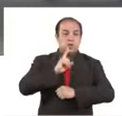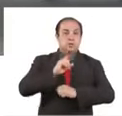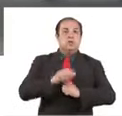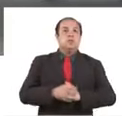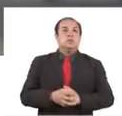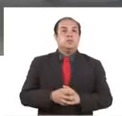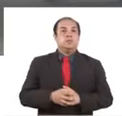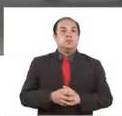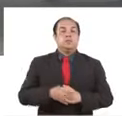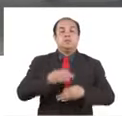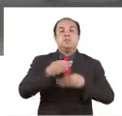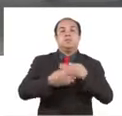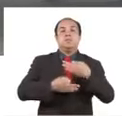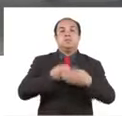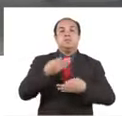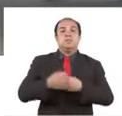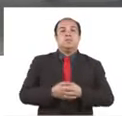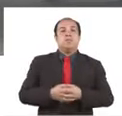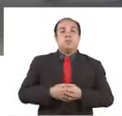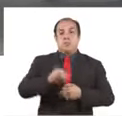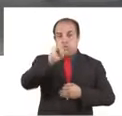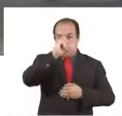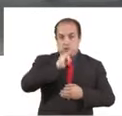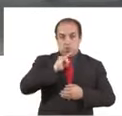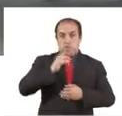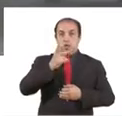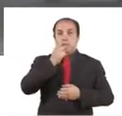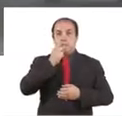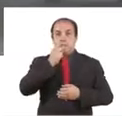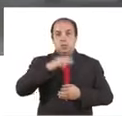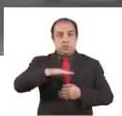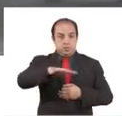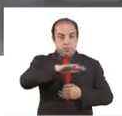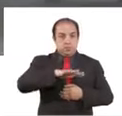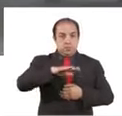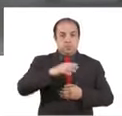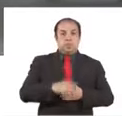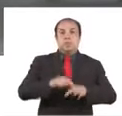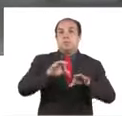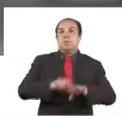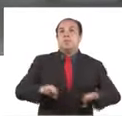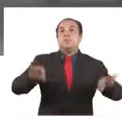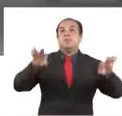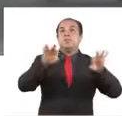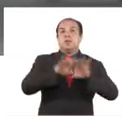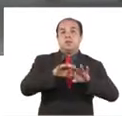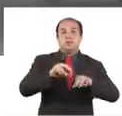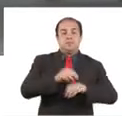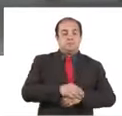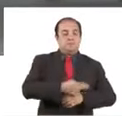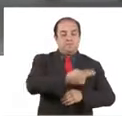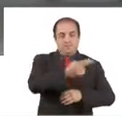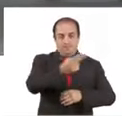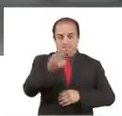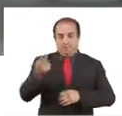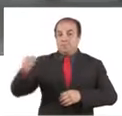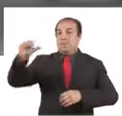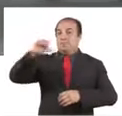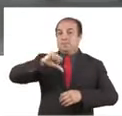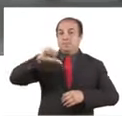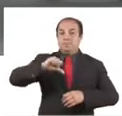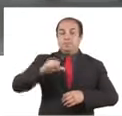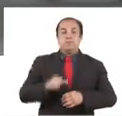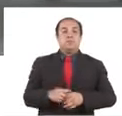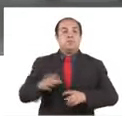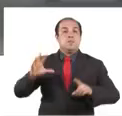todos los mandos de la policía y sobre todo, lo más importante, a ustedes que el día de hoy se